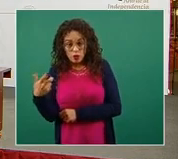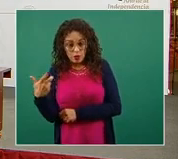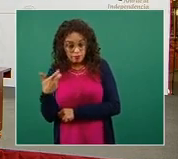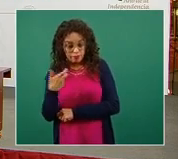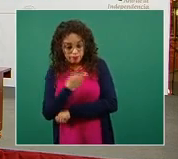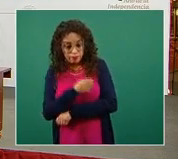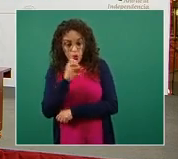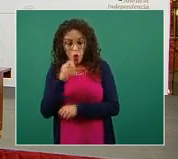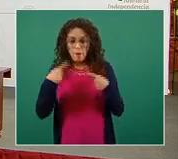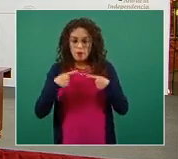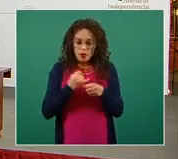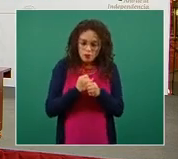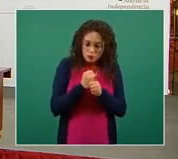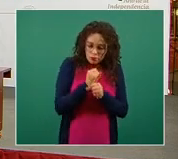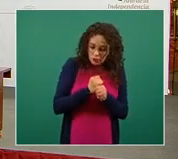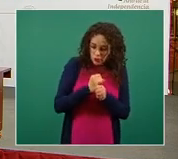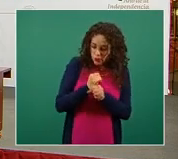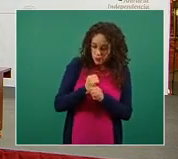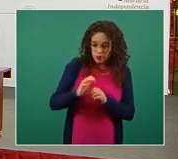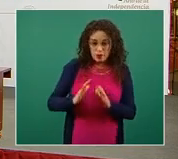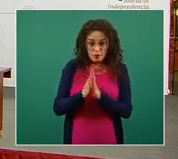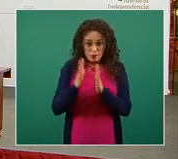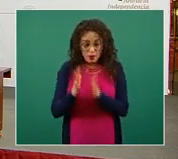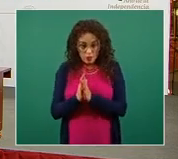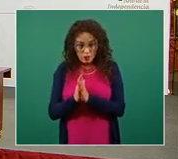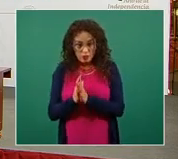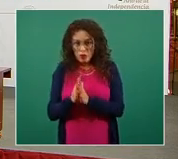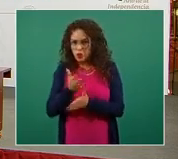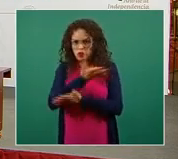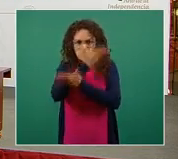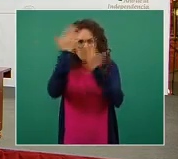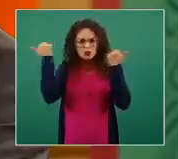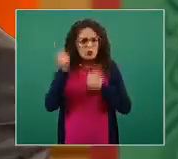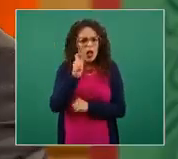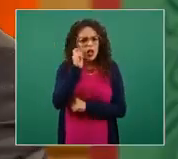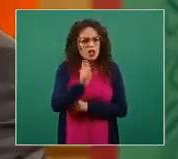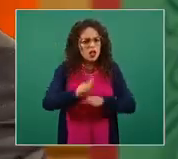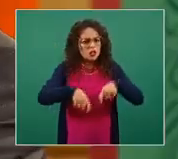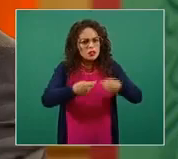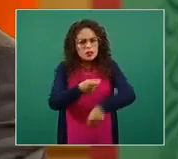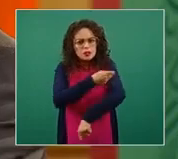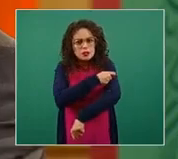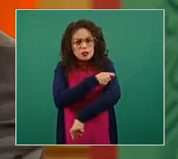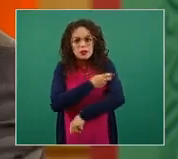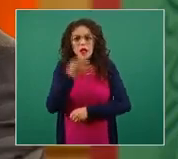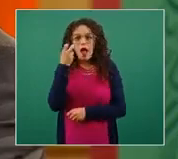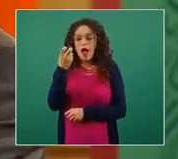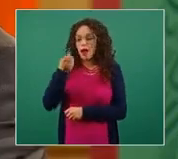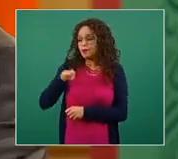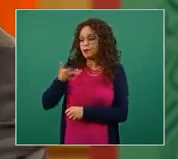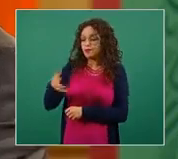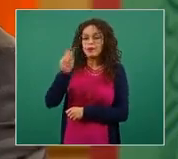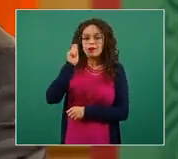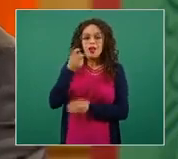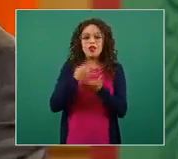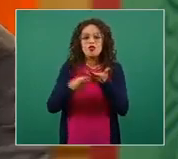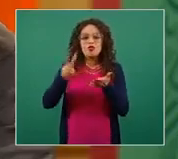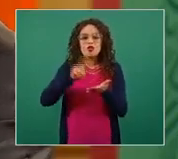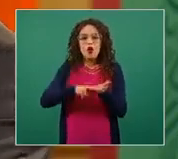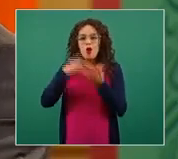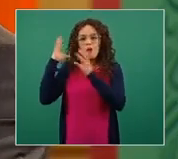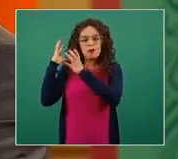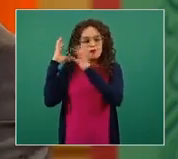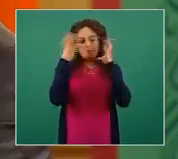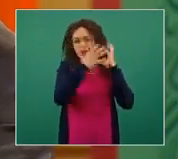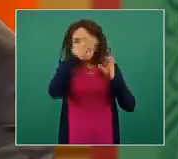que participa en el estudio saben qué le tocó. Este es el famoso enmascaramiento o doble enmascaramiento.